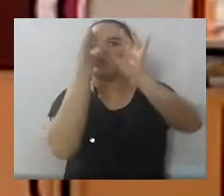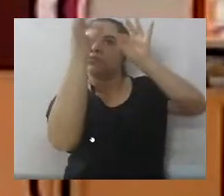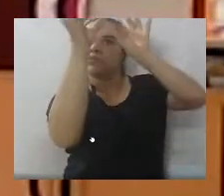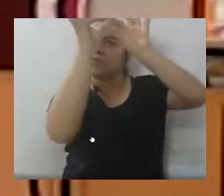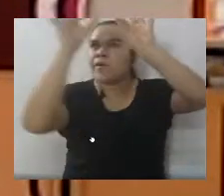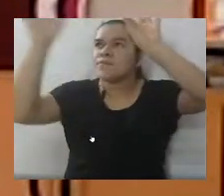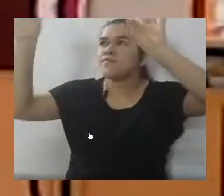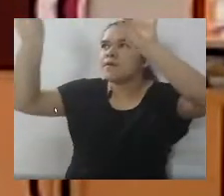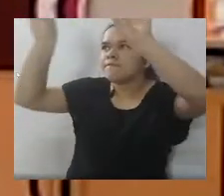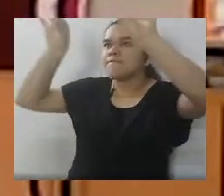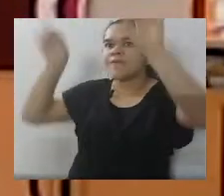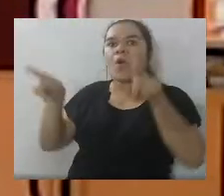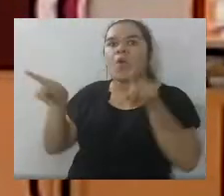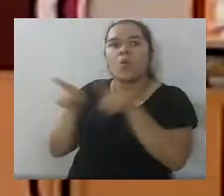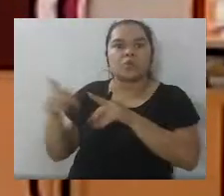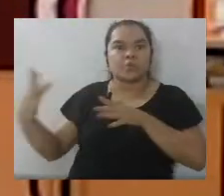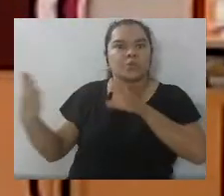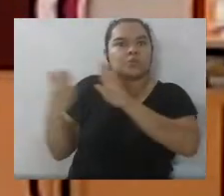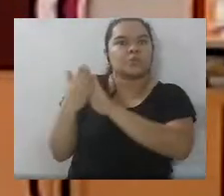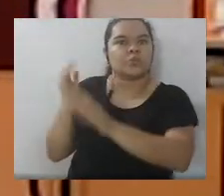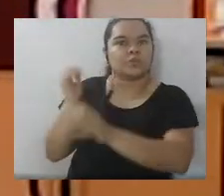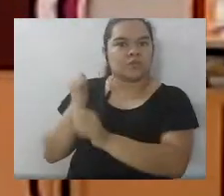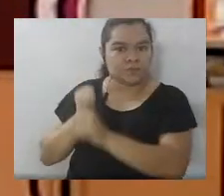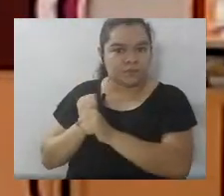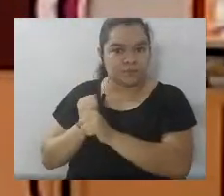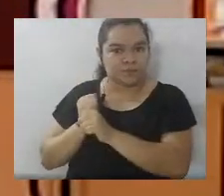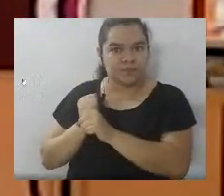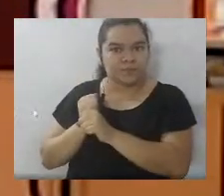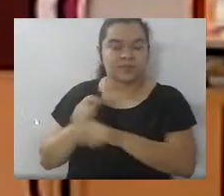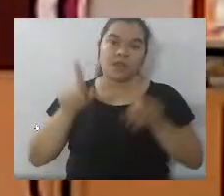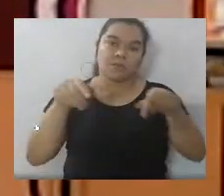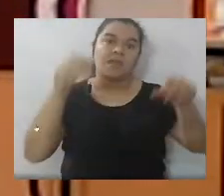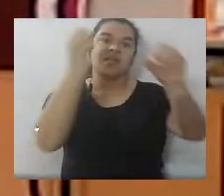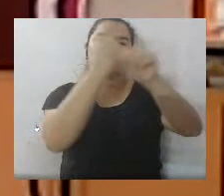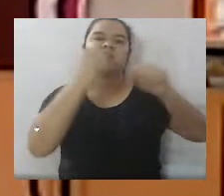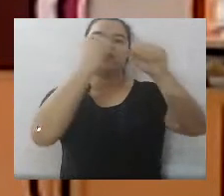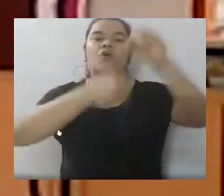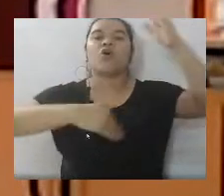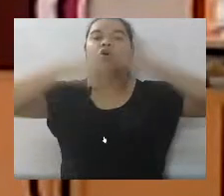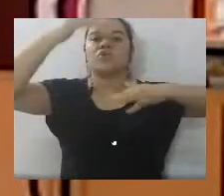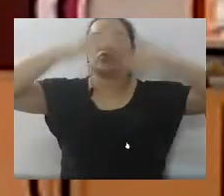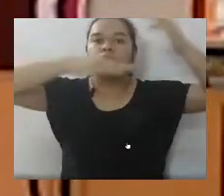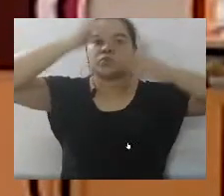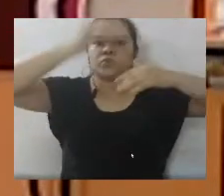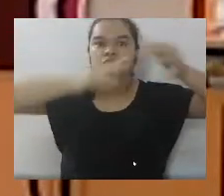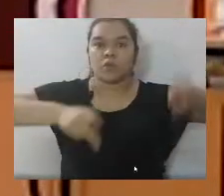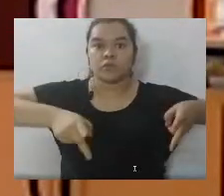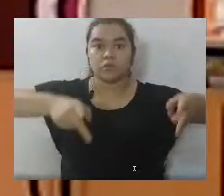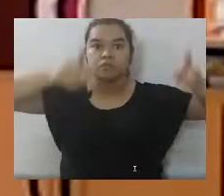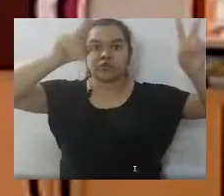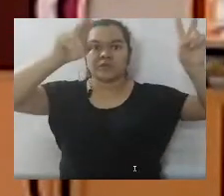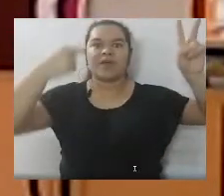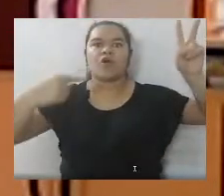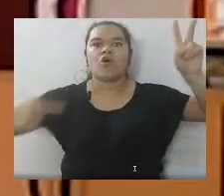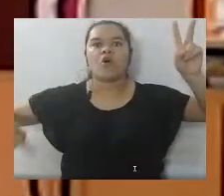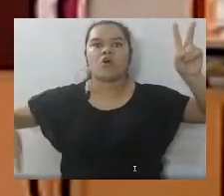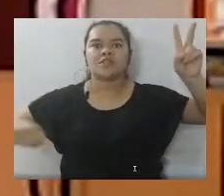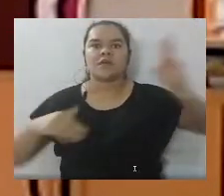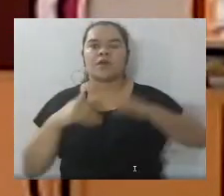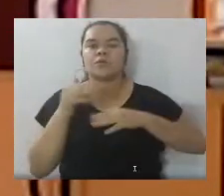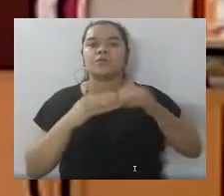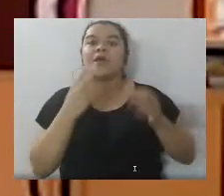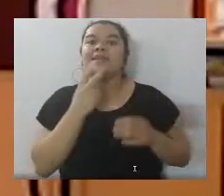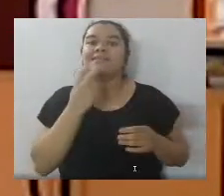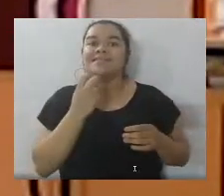las ciudades. Necesitamos permanentemente interactuar con el ingeniero en construcciones, ya que todo el equipamiento electromecánico